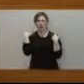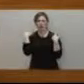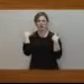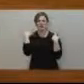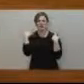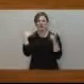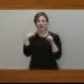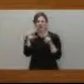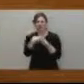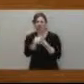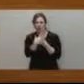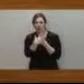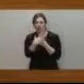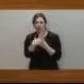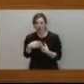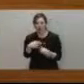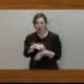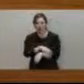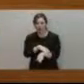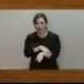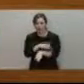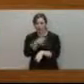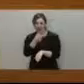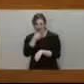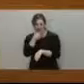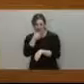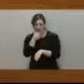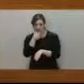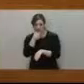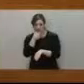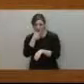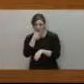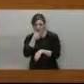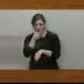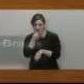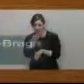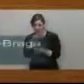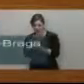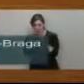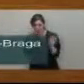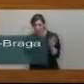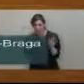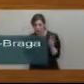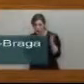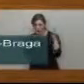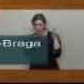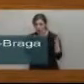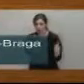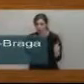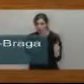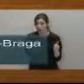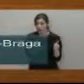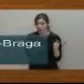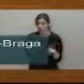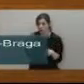pasado es el gobierno del señor Areces o el señor Areces? Dígalo claramente, ¿no? Y que usted es el